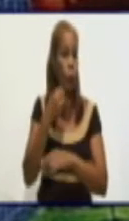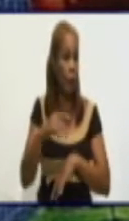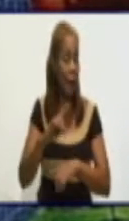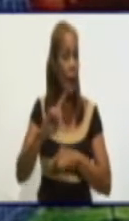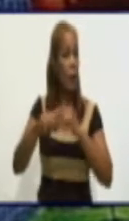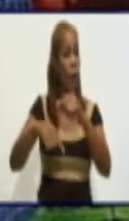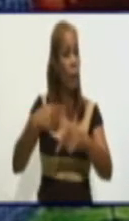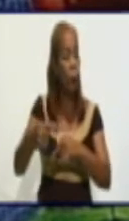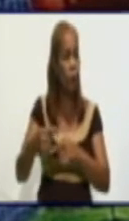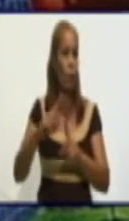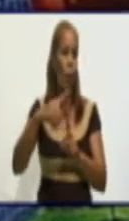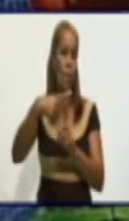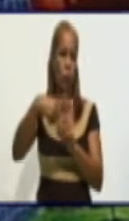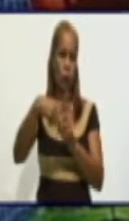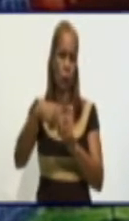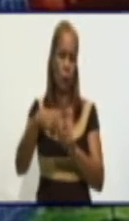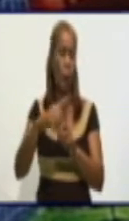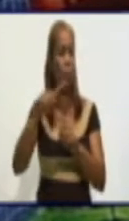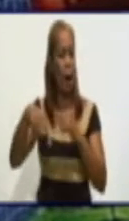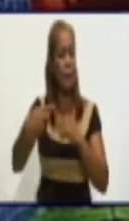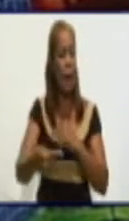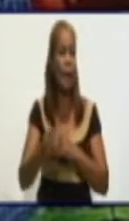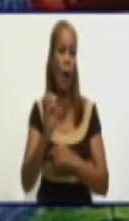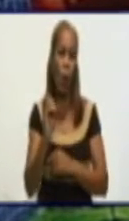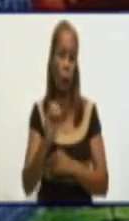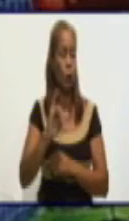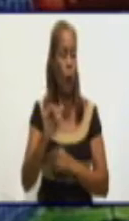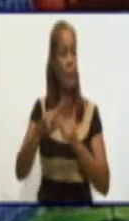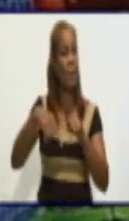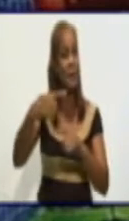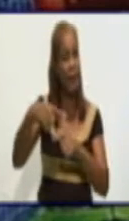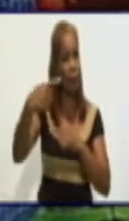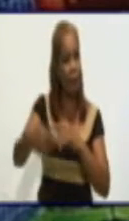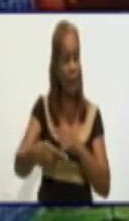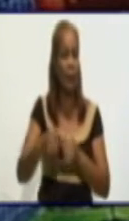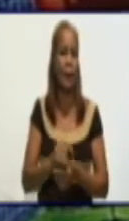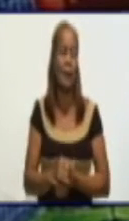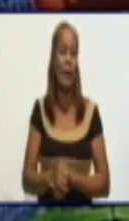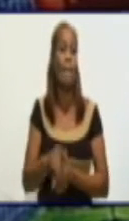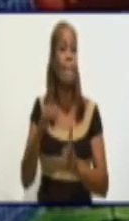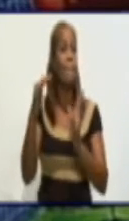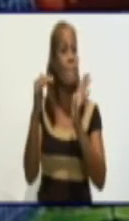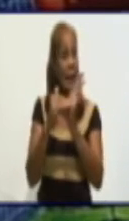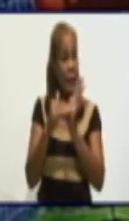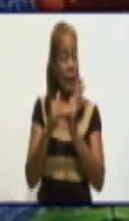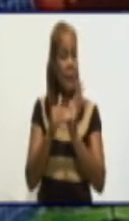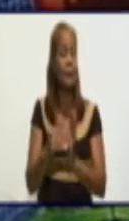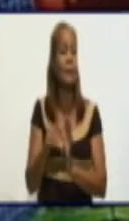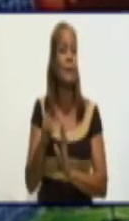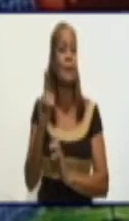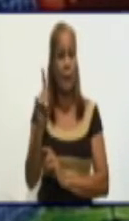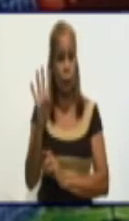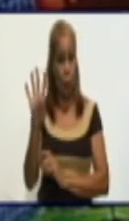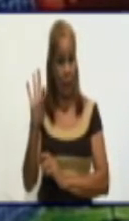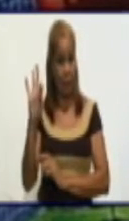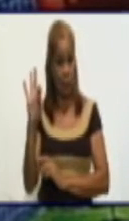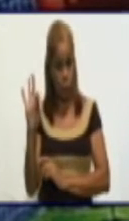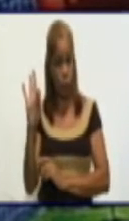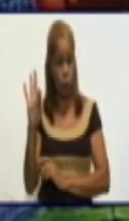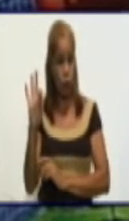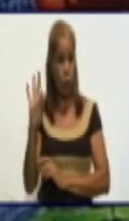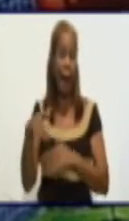próximos días mañana pasado mañana son mil 148 personas entre contactos y sospechosos que